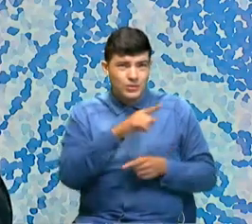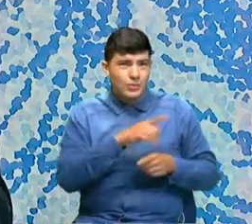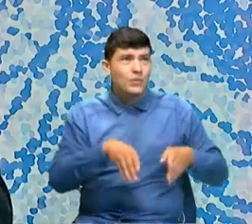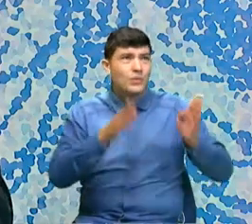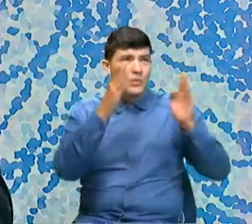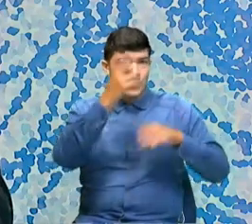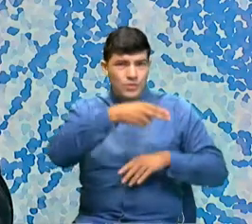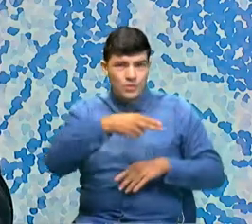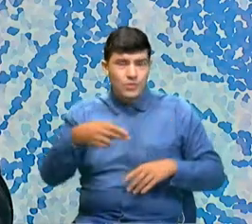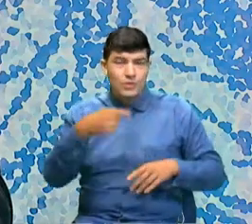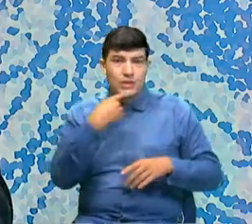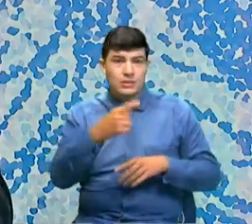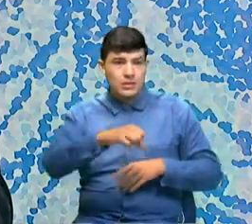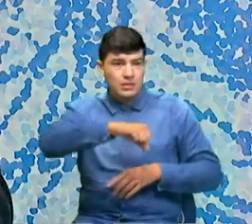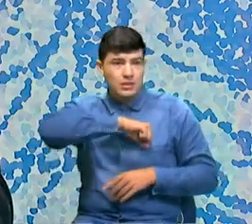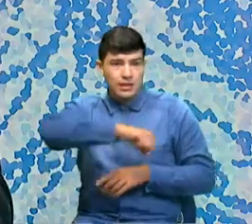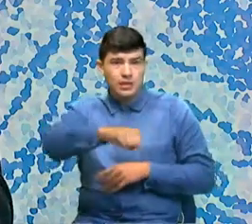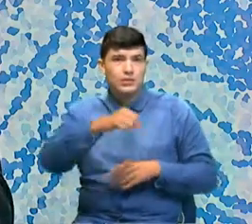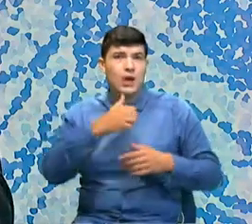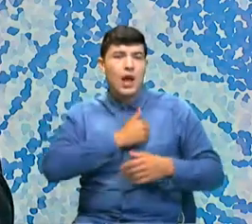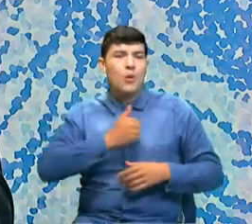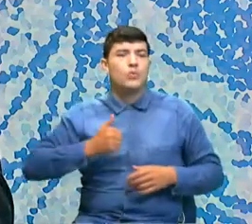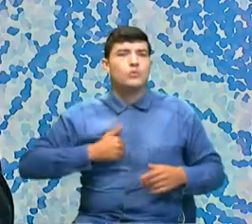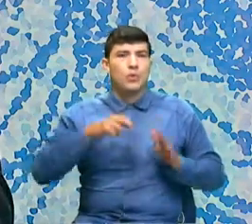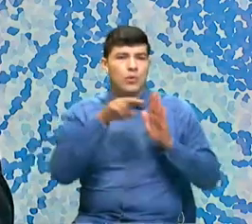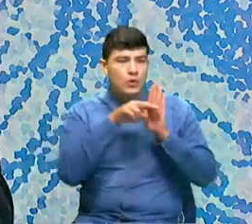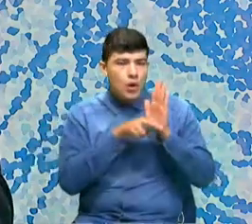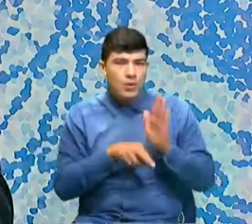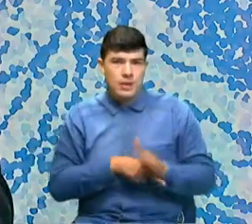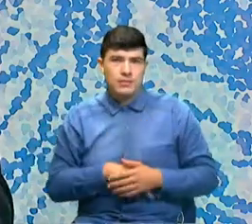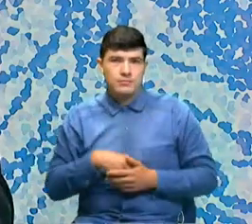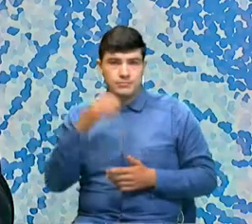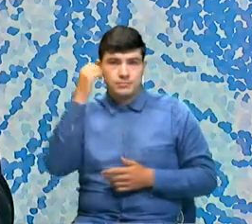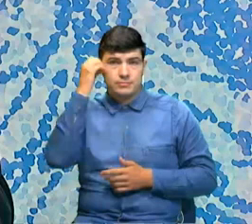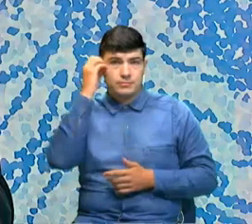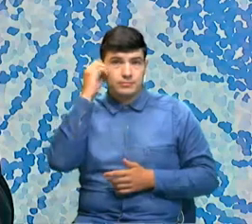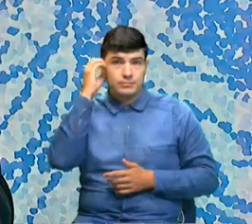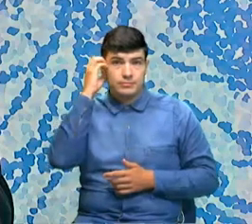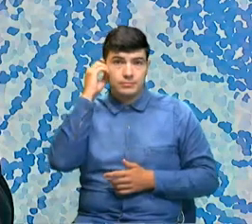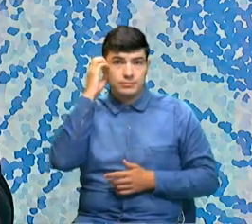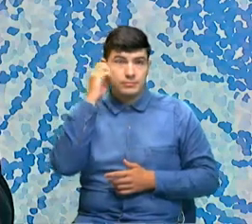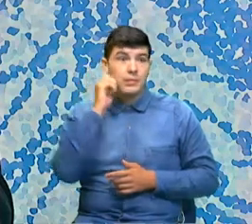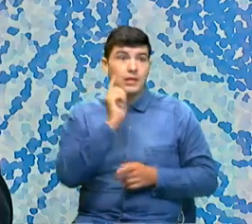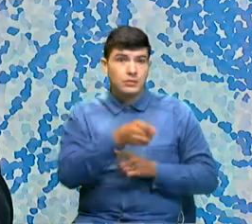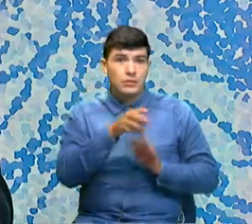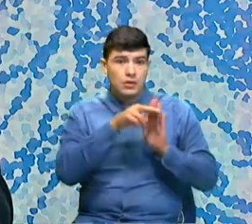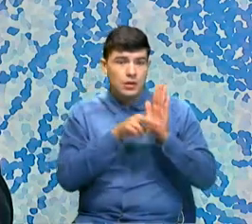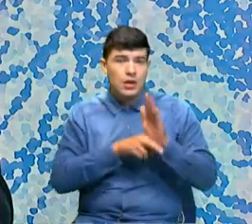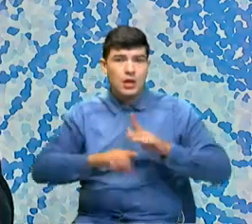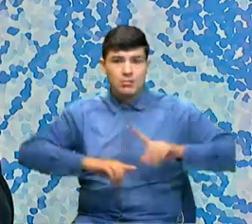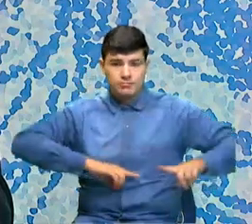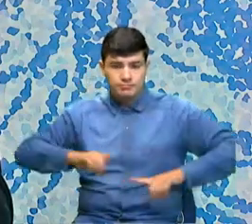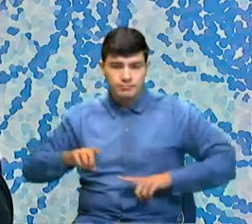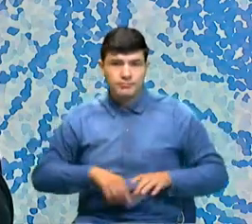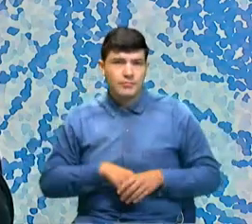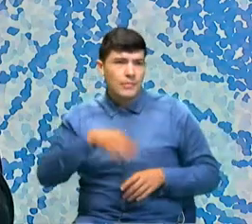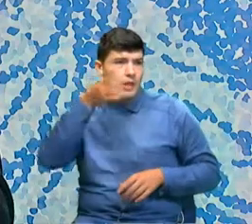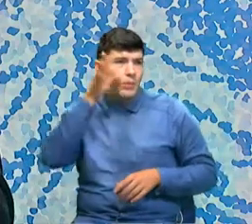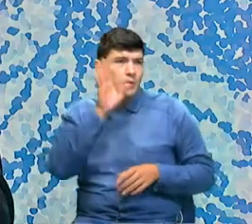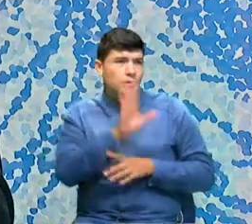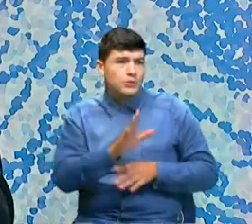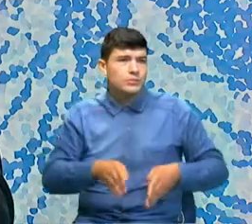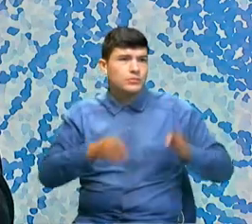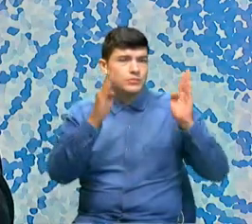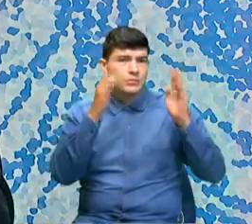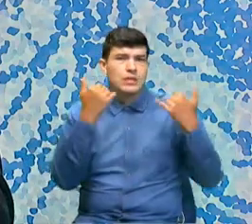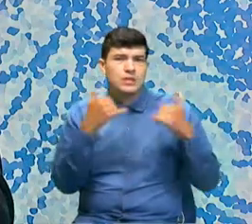el derecho a autorreglamentarse. Y estas son reglamentaciones administrativas. De pronto, en un edificio donde